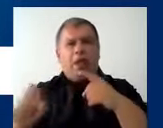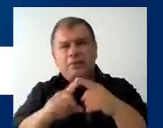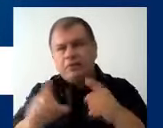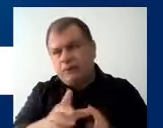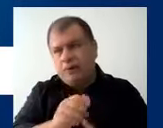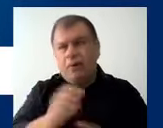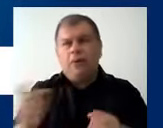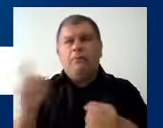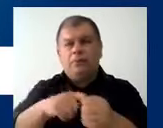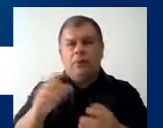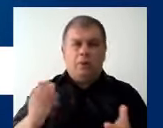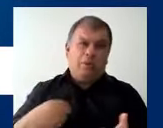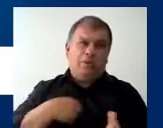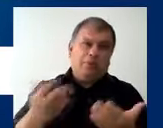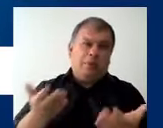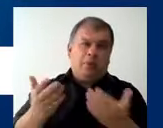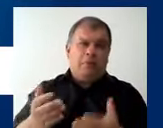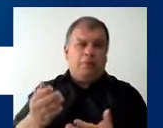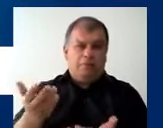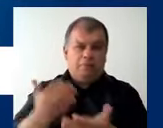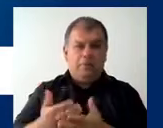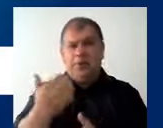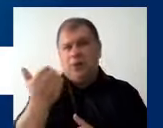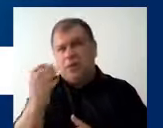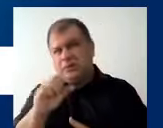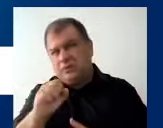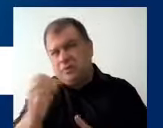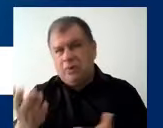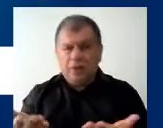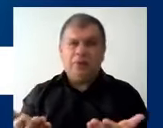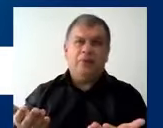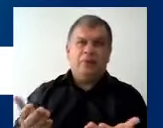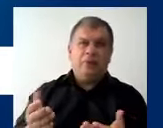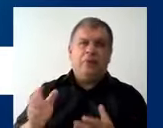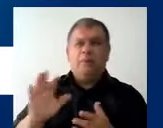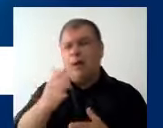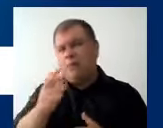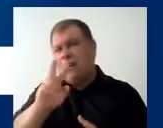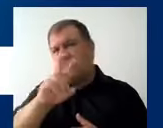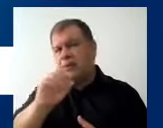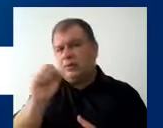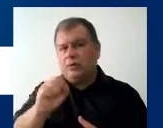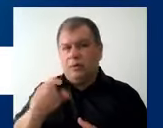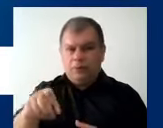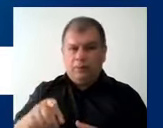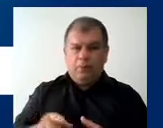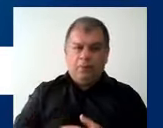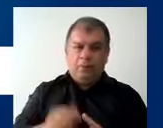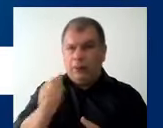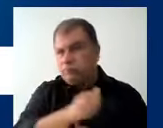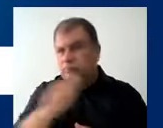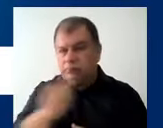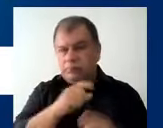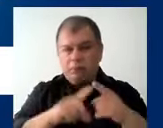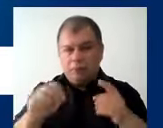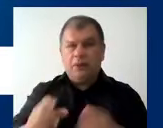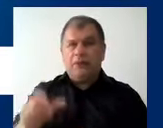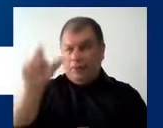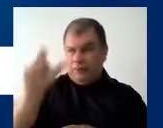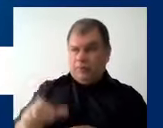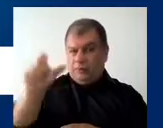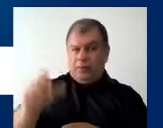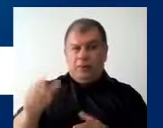taxi a nosotros nos puede resultar a veces entre 15 soles, en promedio 20 soles para movilizarnos. A una persona